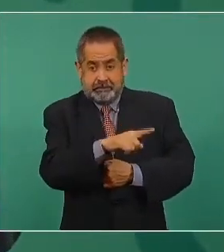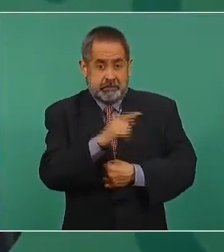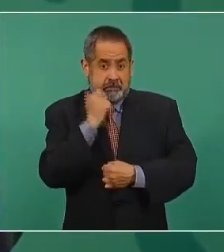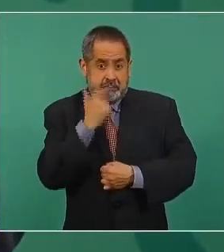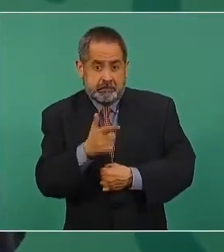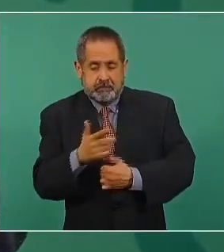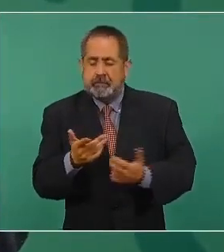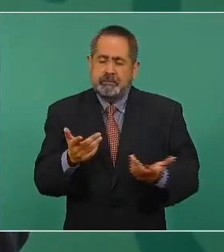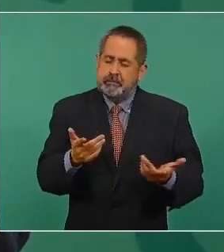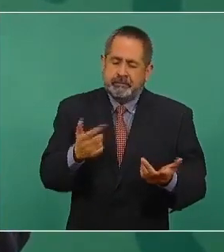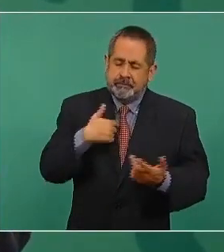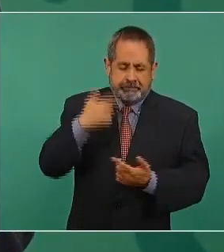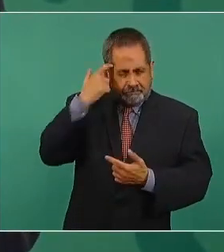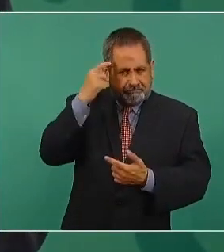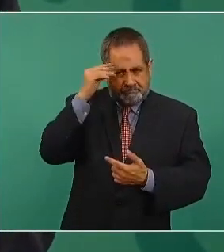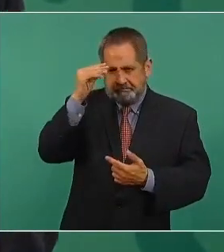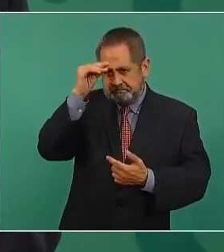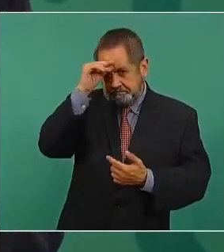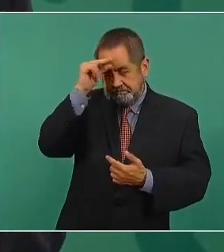habían